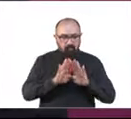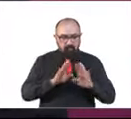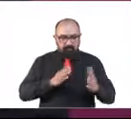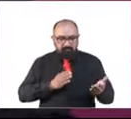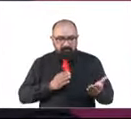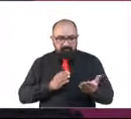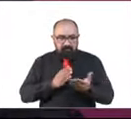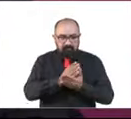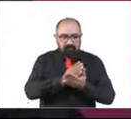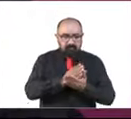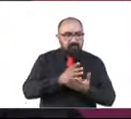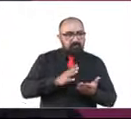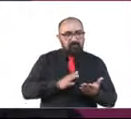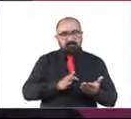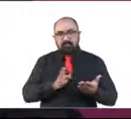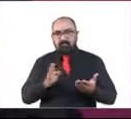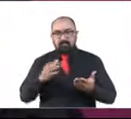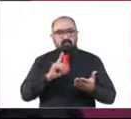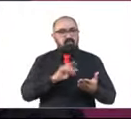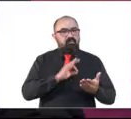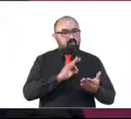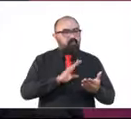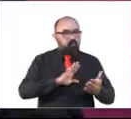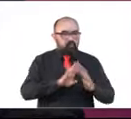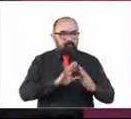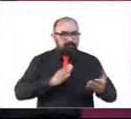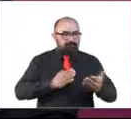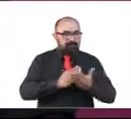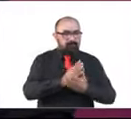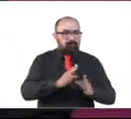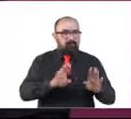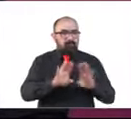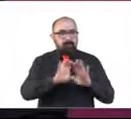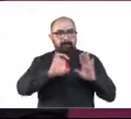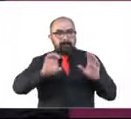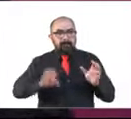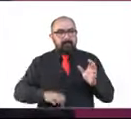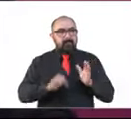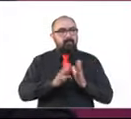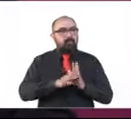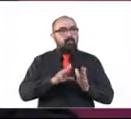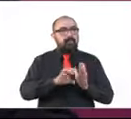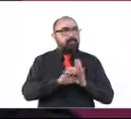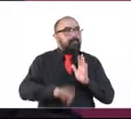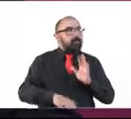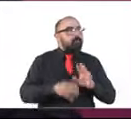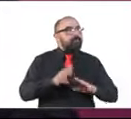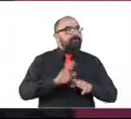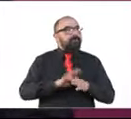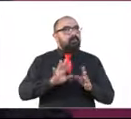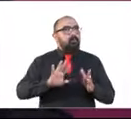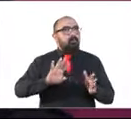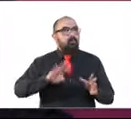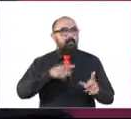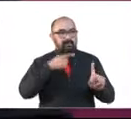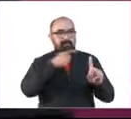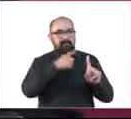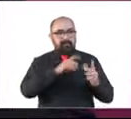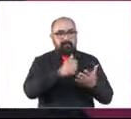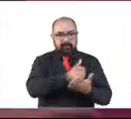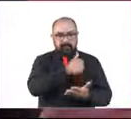donde tenemos que ir. En el caso de las ciudades, pues es un